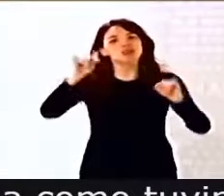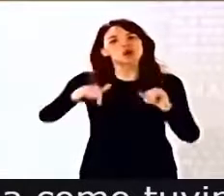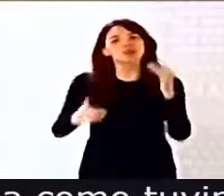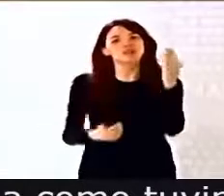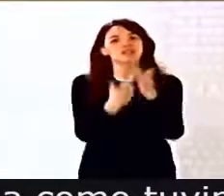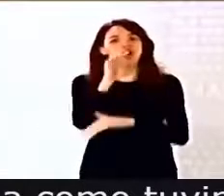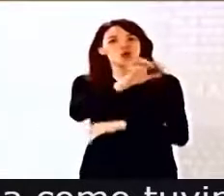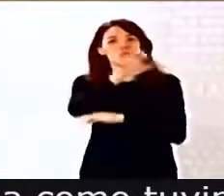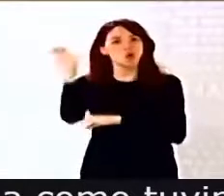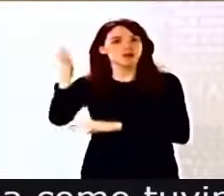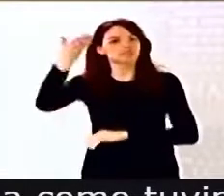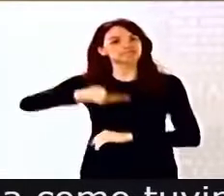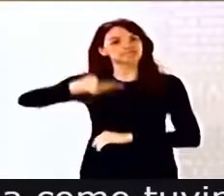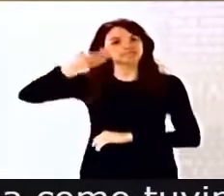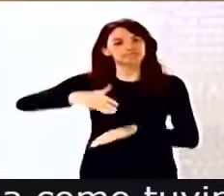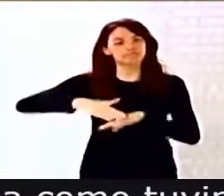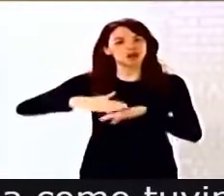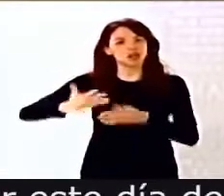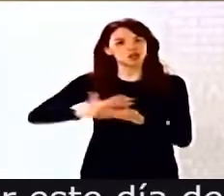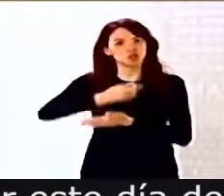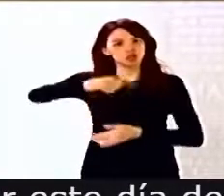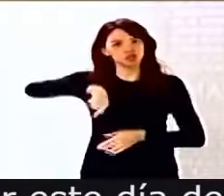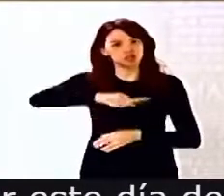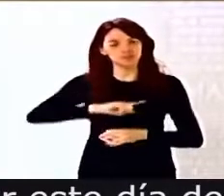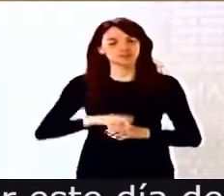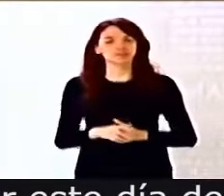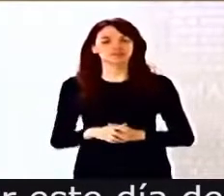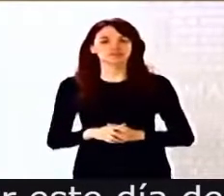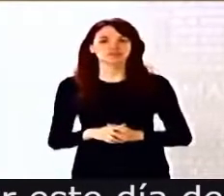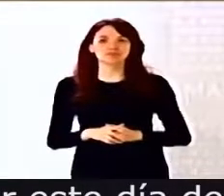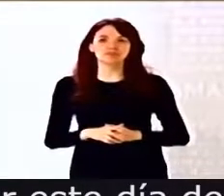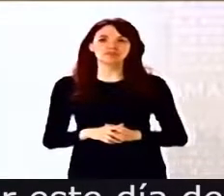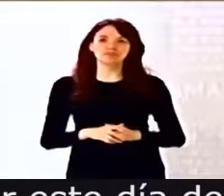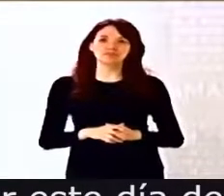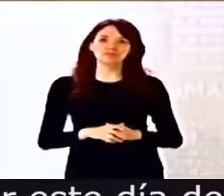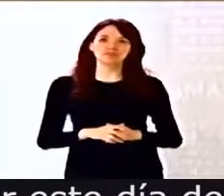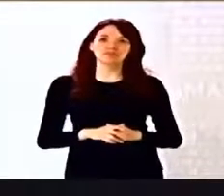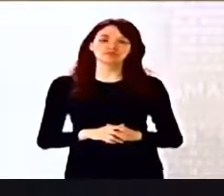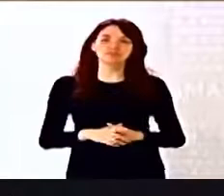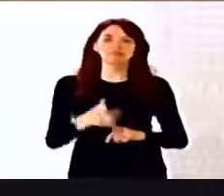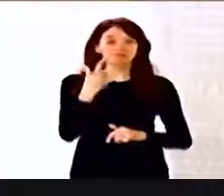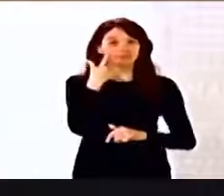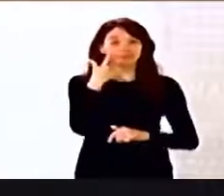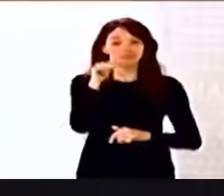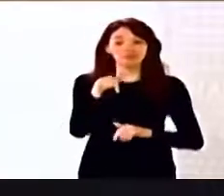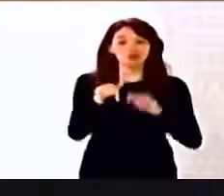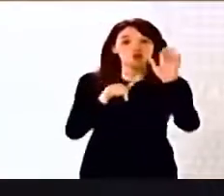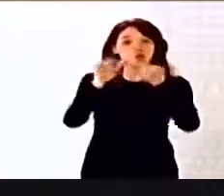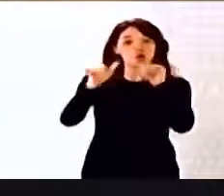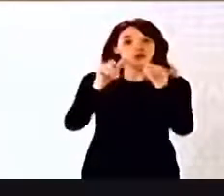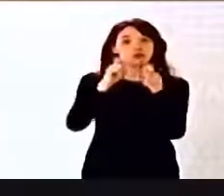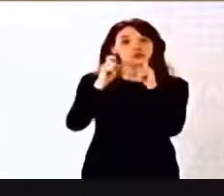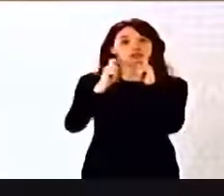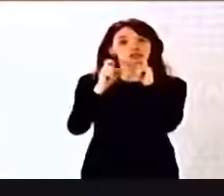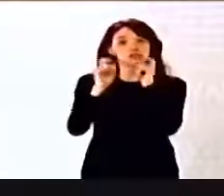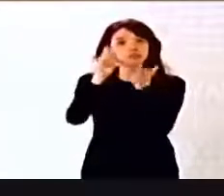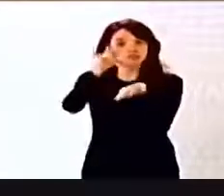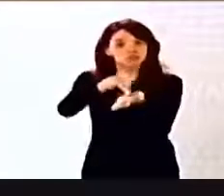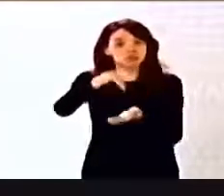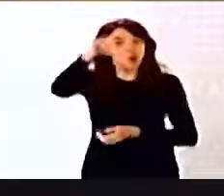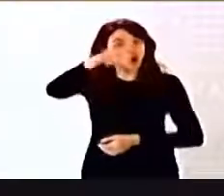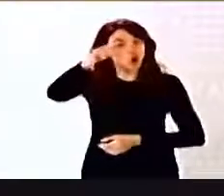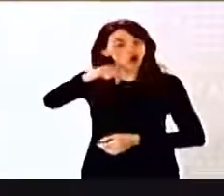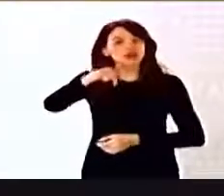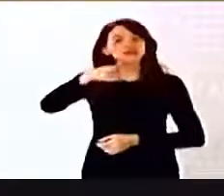de Europa tan importante para todos nosotros. Miren, con la convocatoria de prensa de hoy me